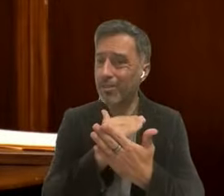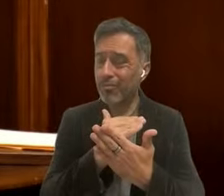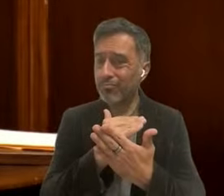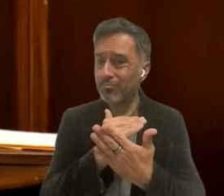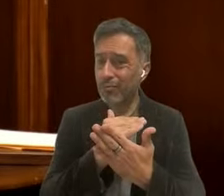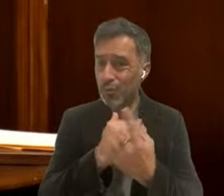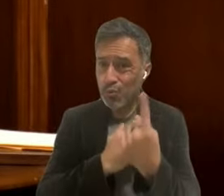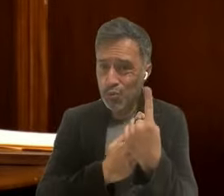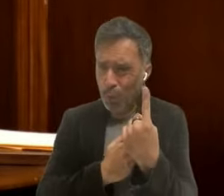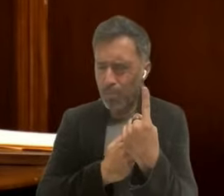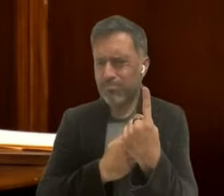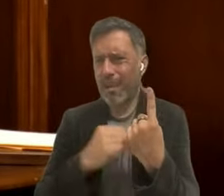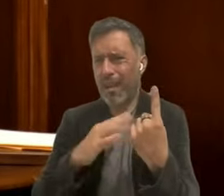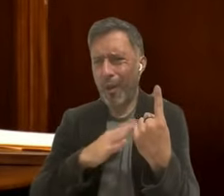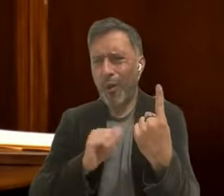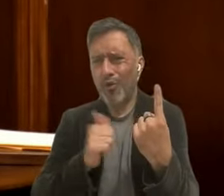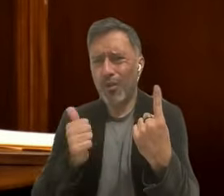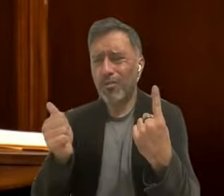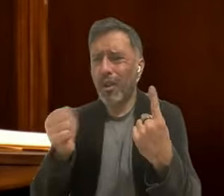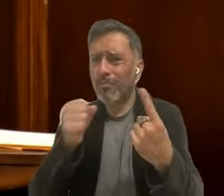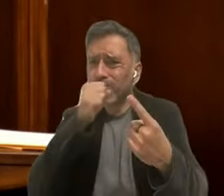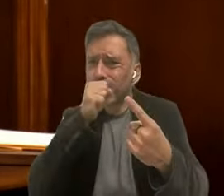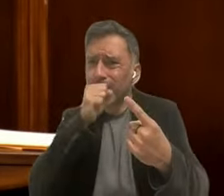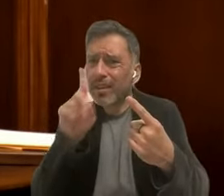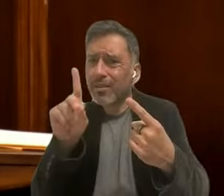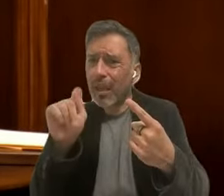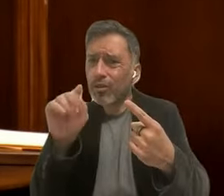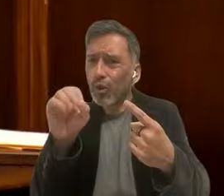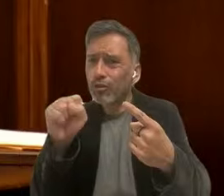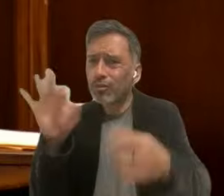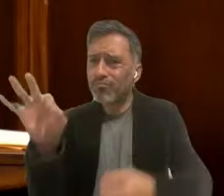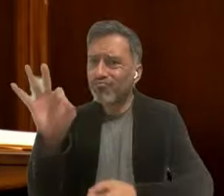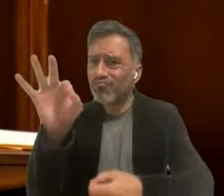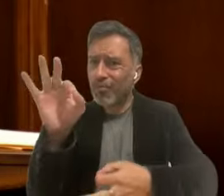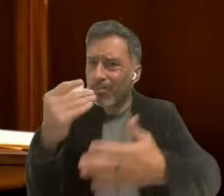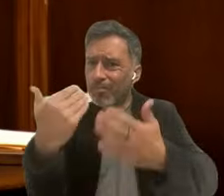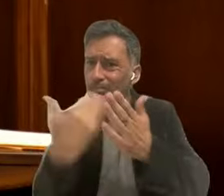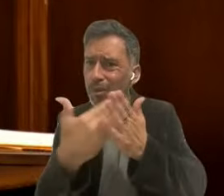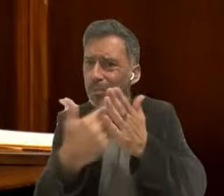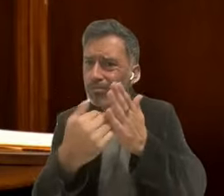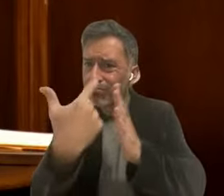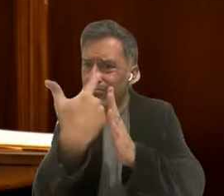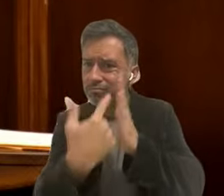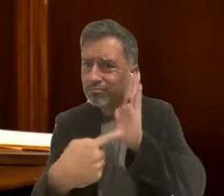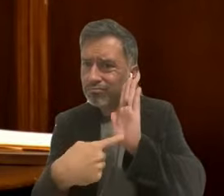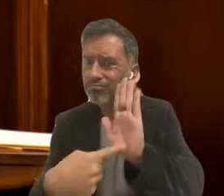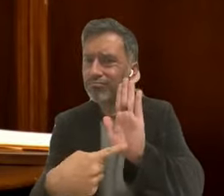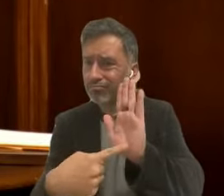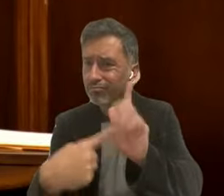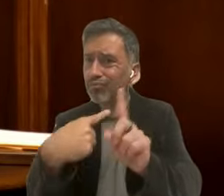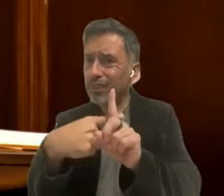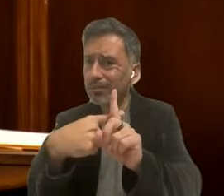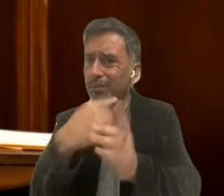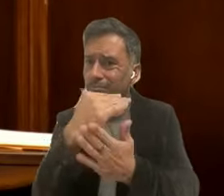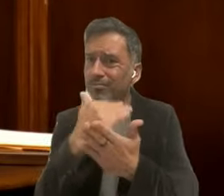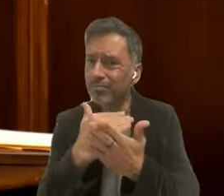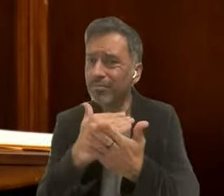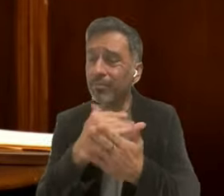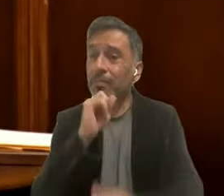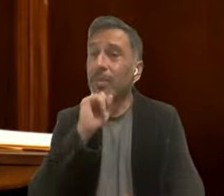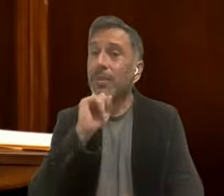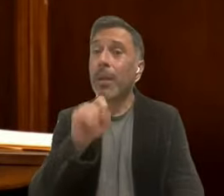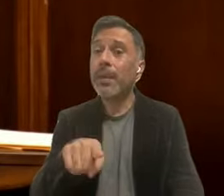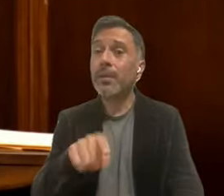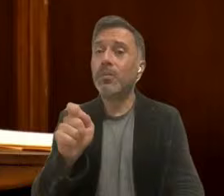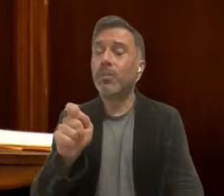datos contundentes. Pero también, compañeras y compañeros, hay que decirlo, la obligación de brindar seguridad